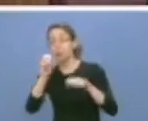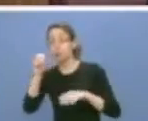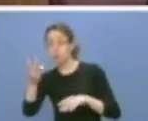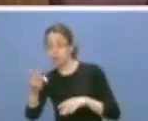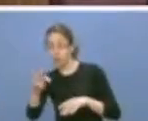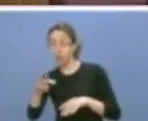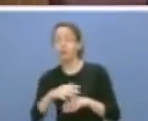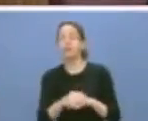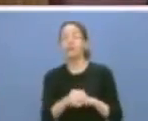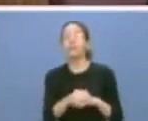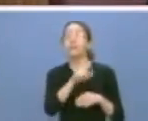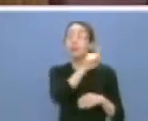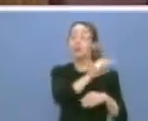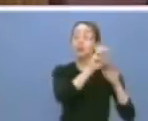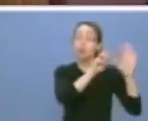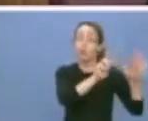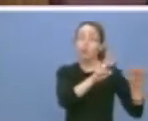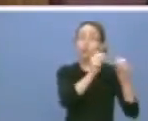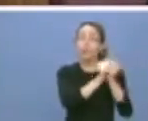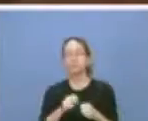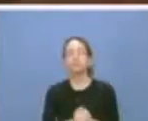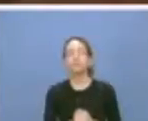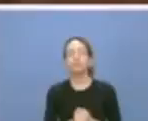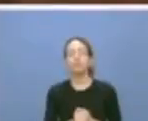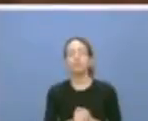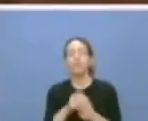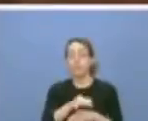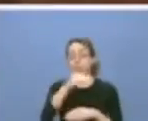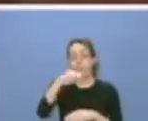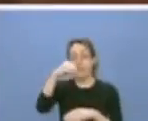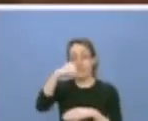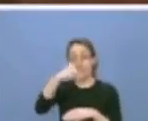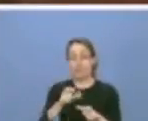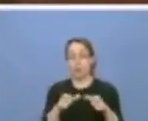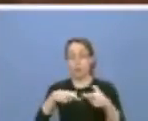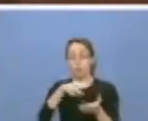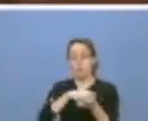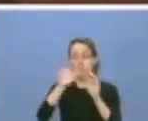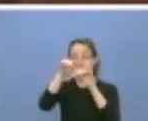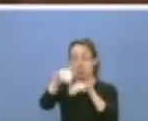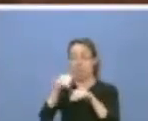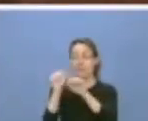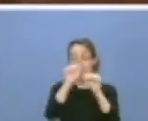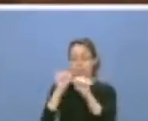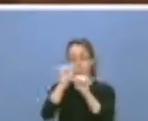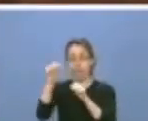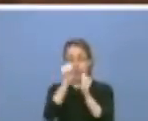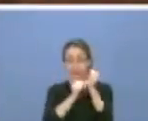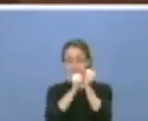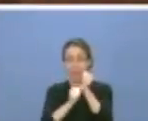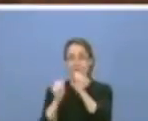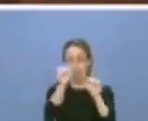Cortes de Cádiz el autonomismo útil e integrador que defiende el presidente de la junta de Castilla León Juan Vicente Herrera ha